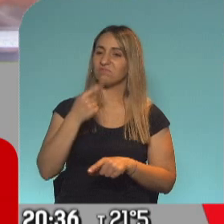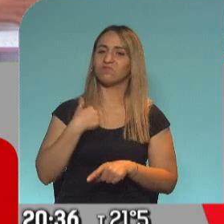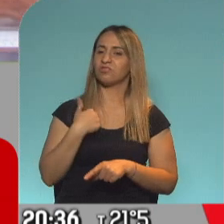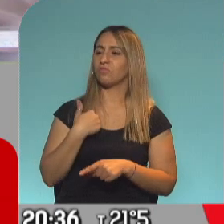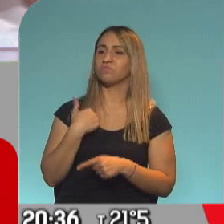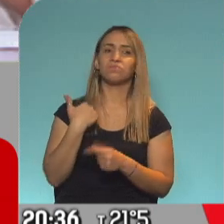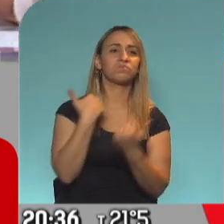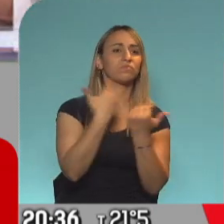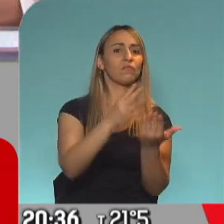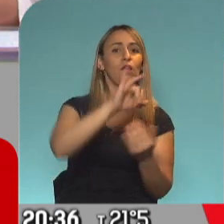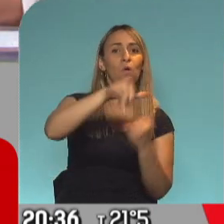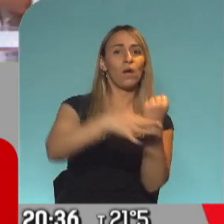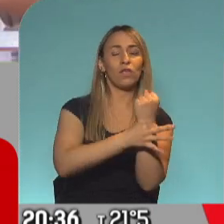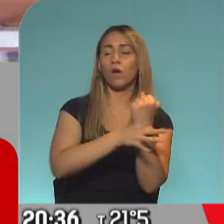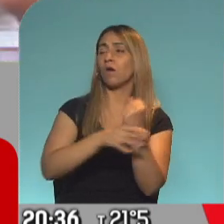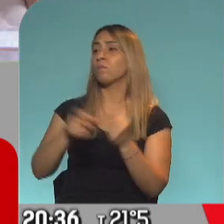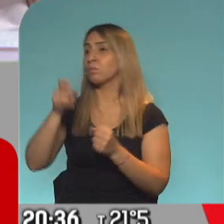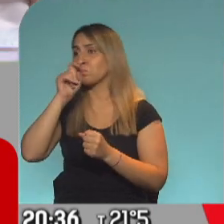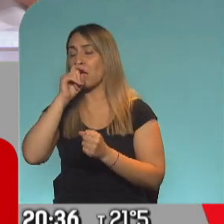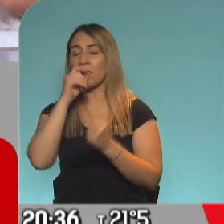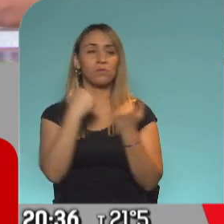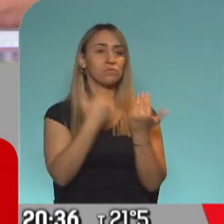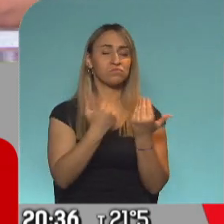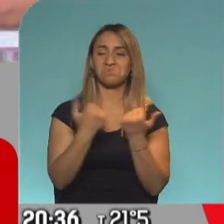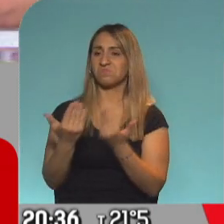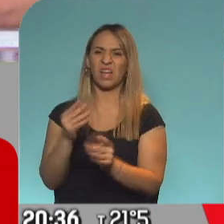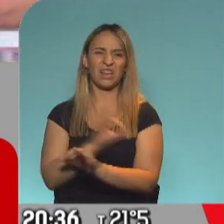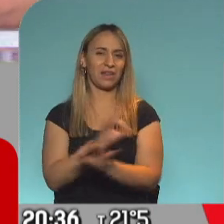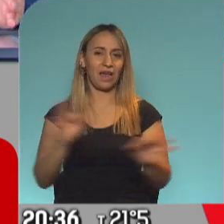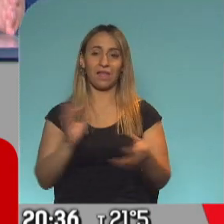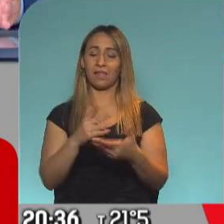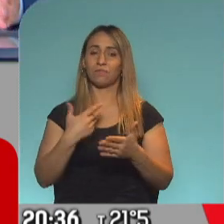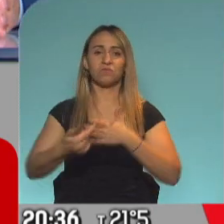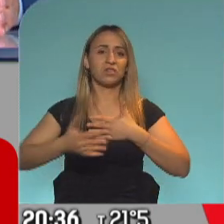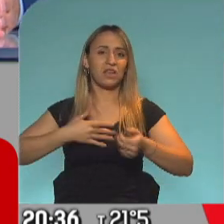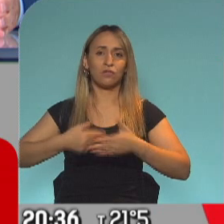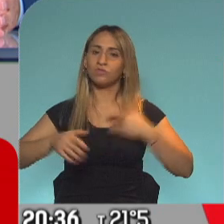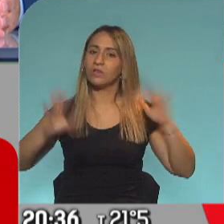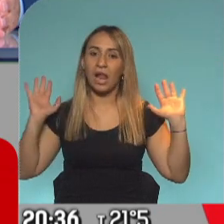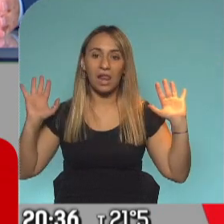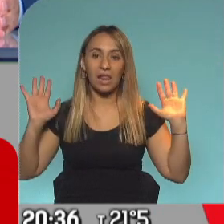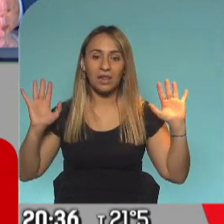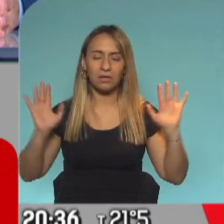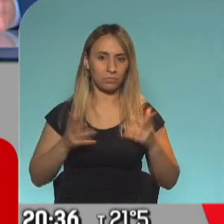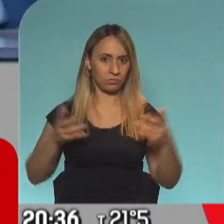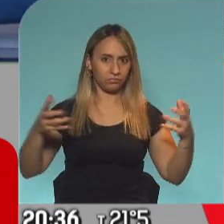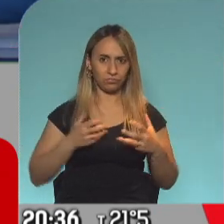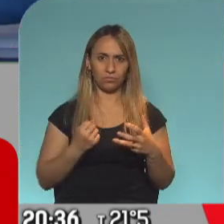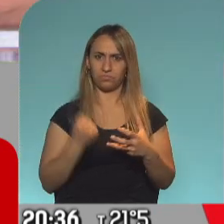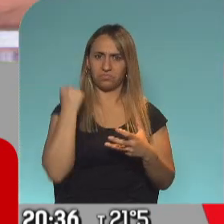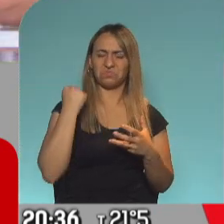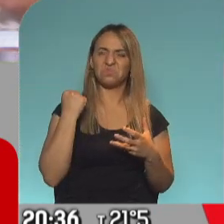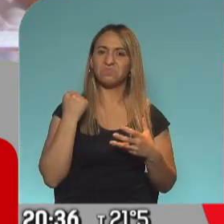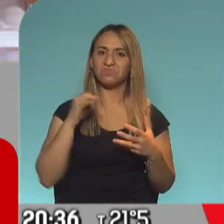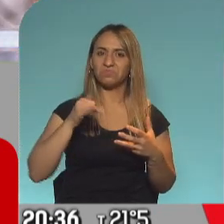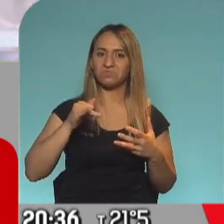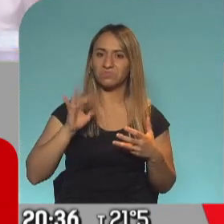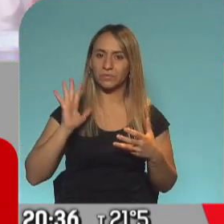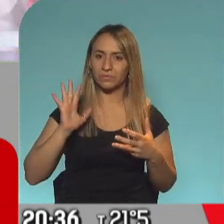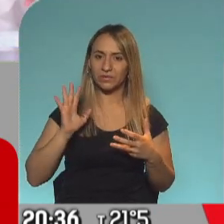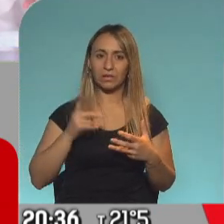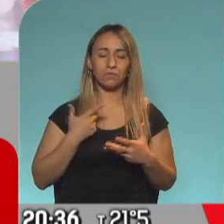llegó también para politizar y polarizar también a la sociedad venezolana con una fuerte presencia en las urnas durante